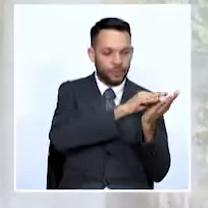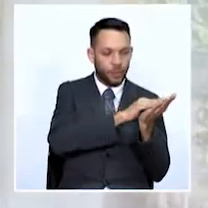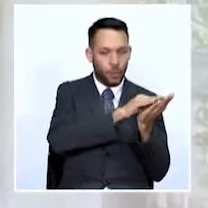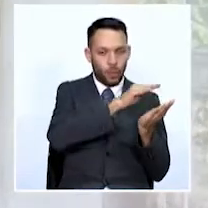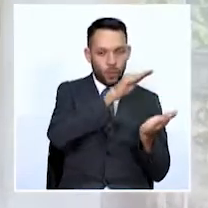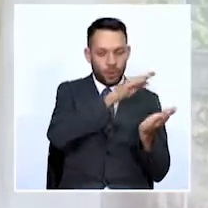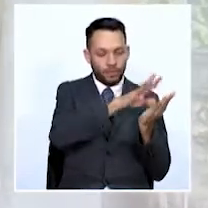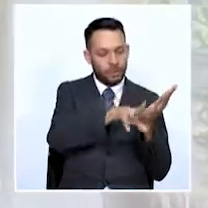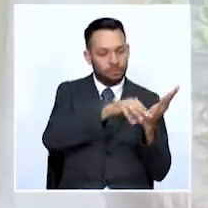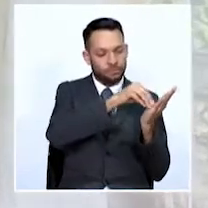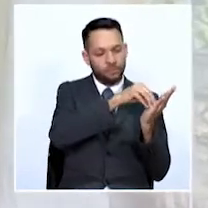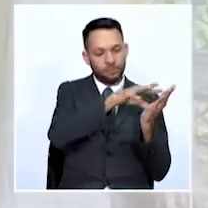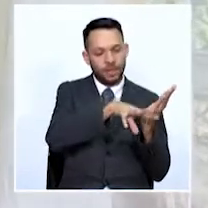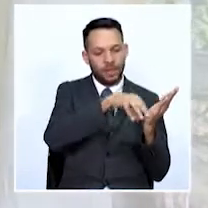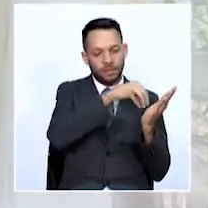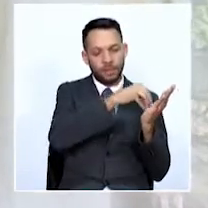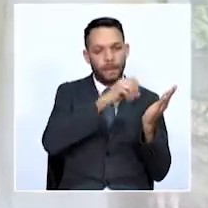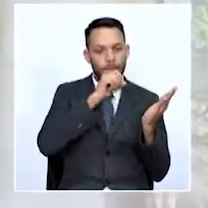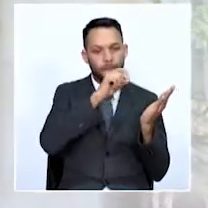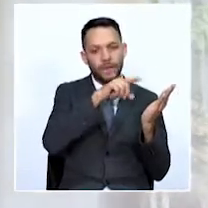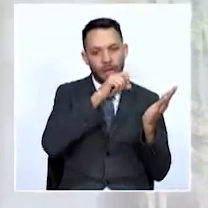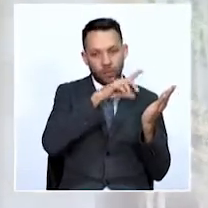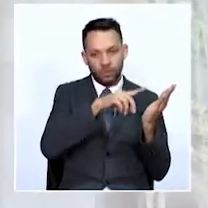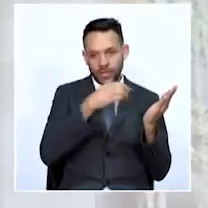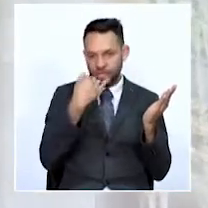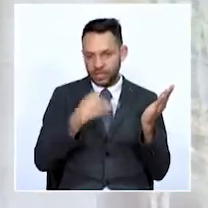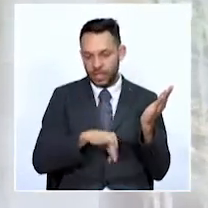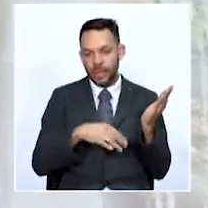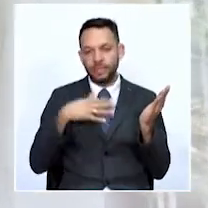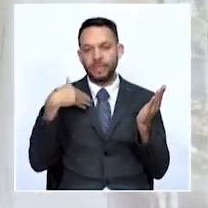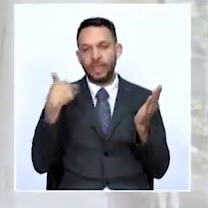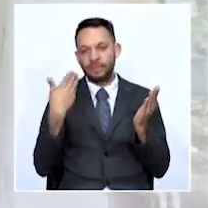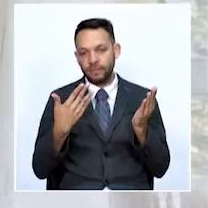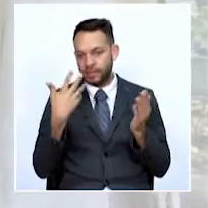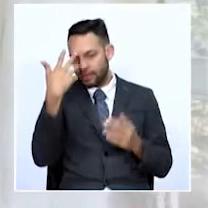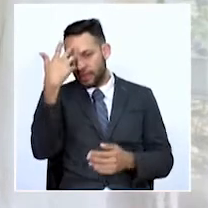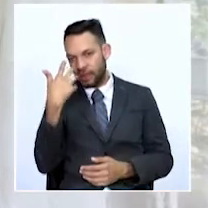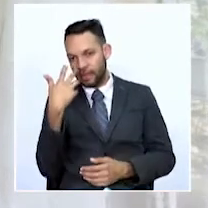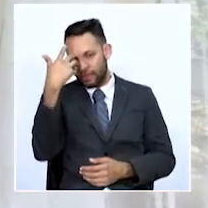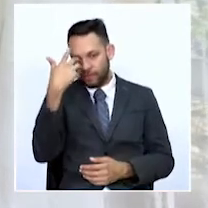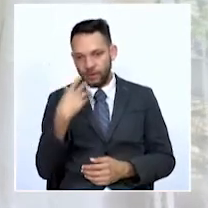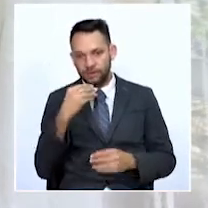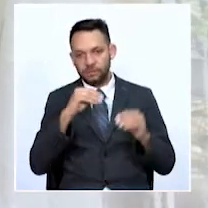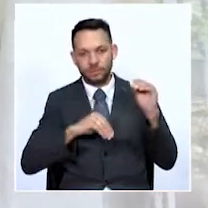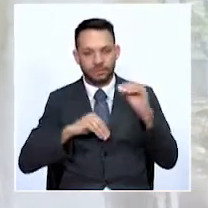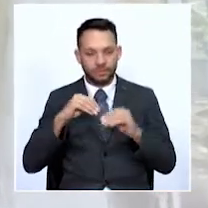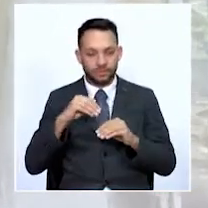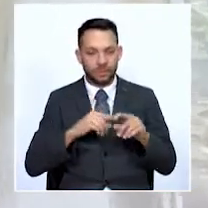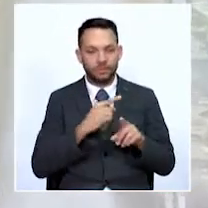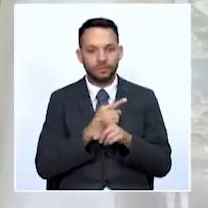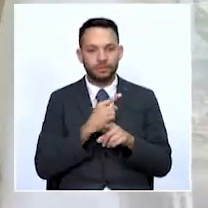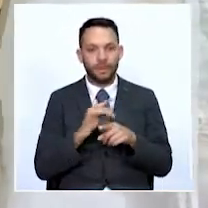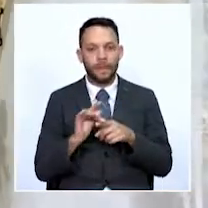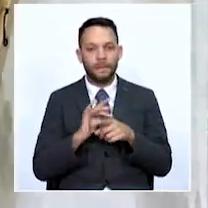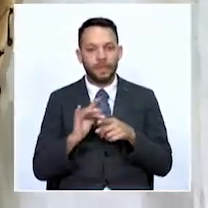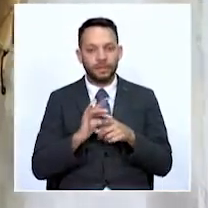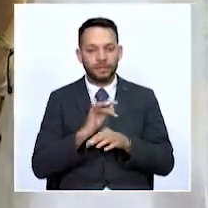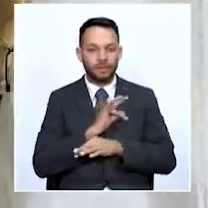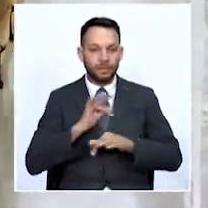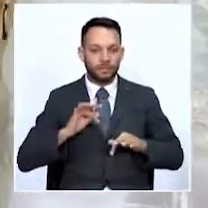exámenes de laboratorio para uno definir un diagnóstico y definir un tratamiento. Doctora Mayra Alejandra.